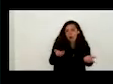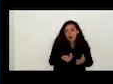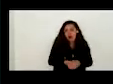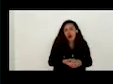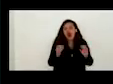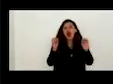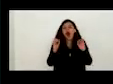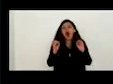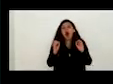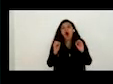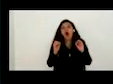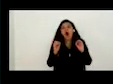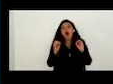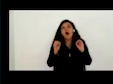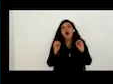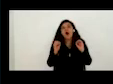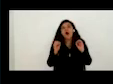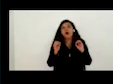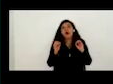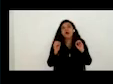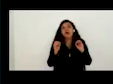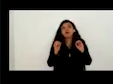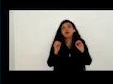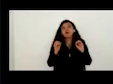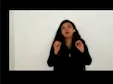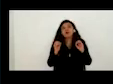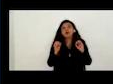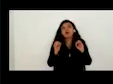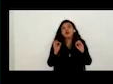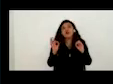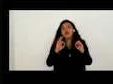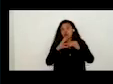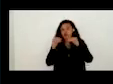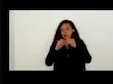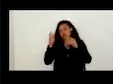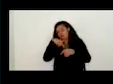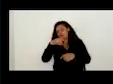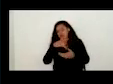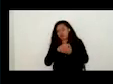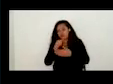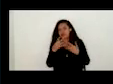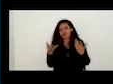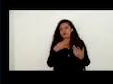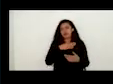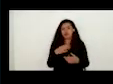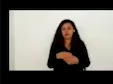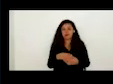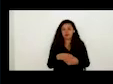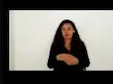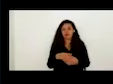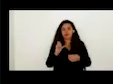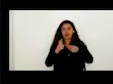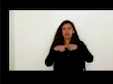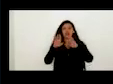una taza de la fruta de preferencia que pudiera ser una opción bastante saludable. Algo tan simple como un tipo